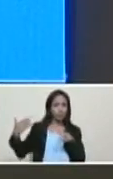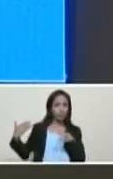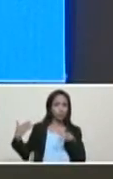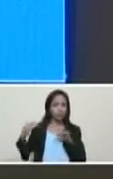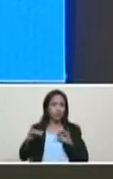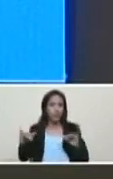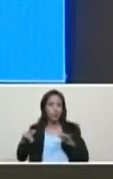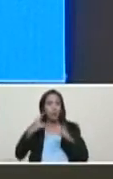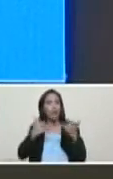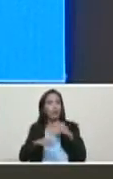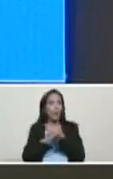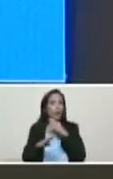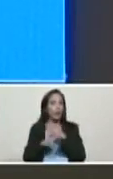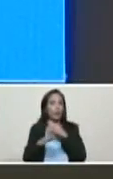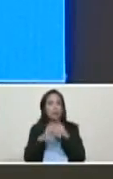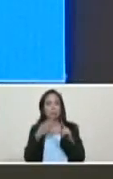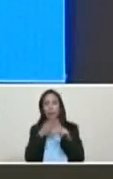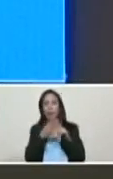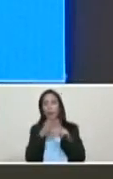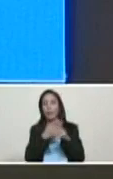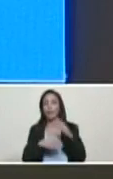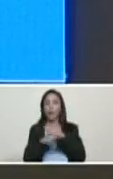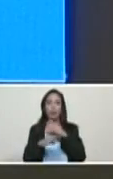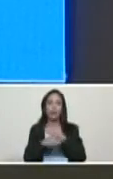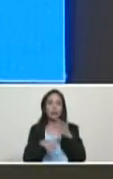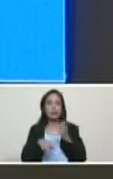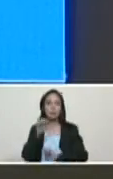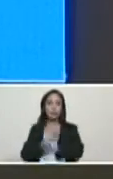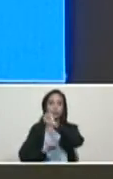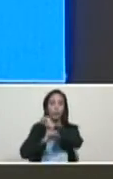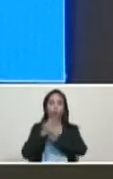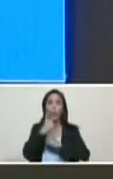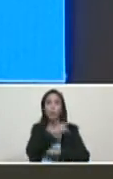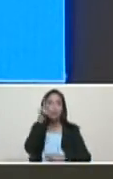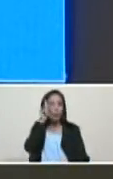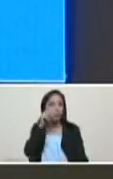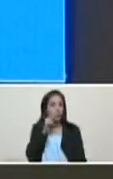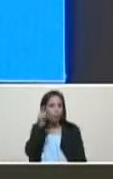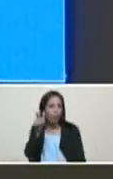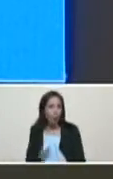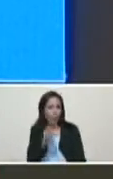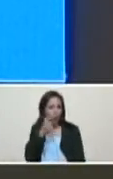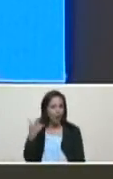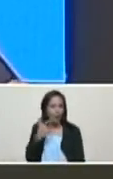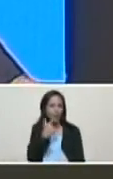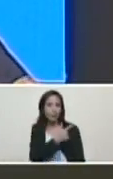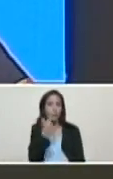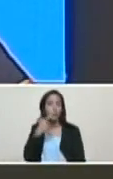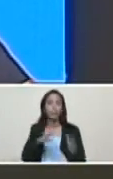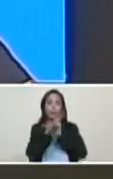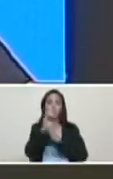Y la batalla está viva. Como me decía el profesor Mario Sanoja, 200 años y la batalla